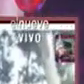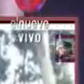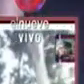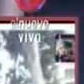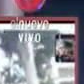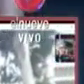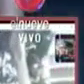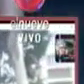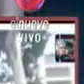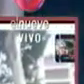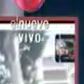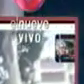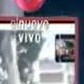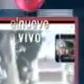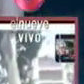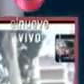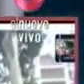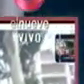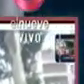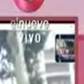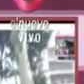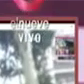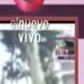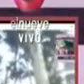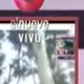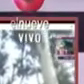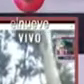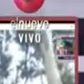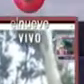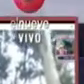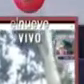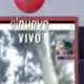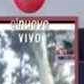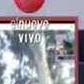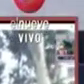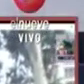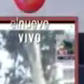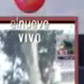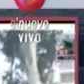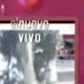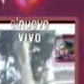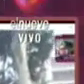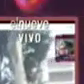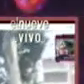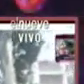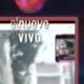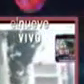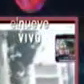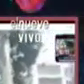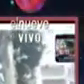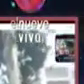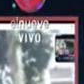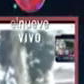Sí, 100.000 infectados, sí. Y Yeda 6.700 víctimas fatales, ¿o este número se acrecentó en las últimas